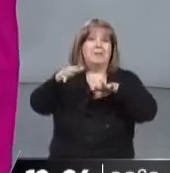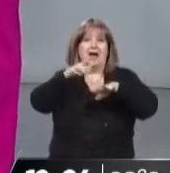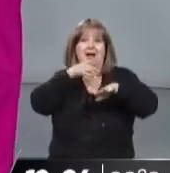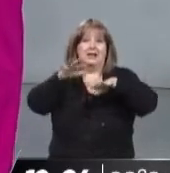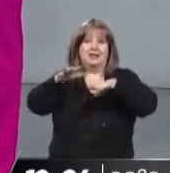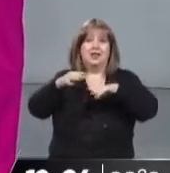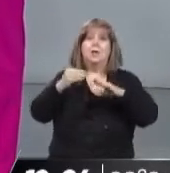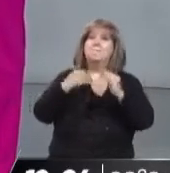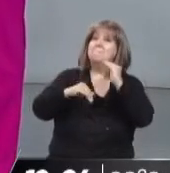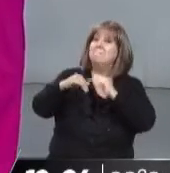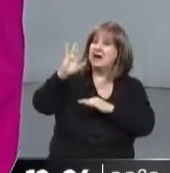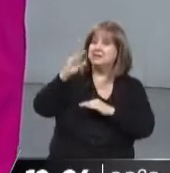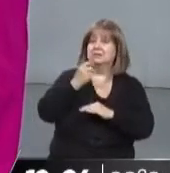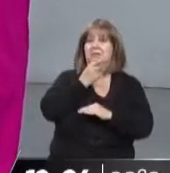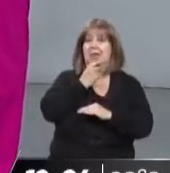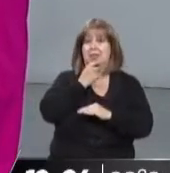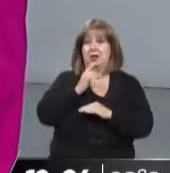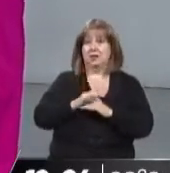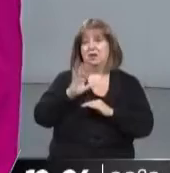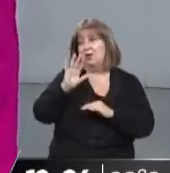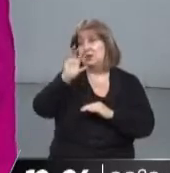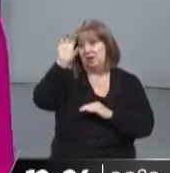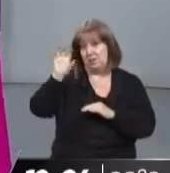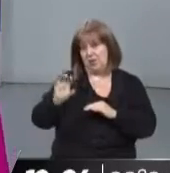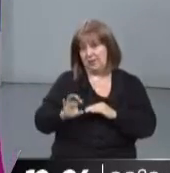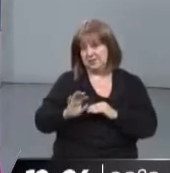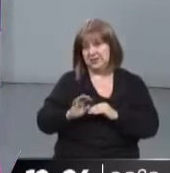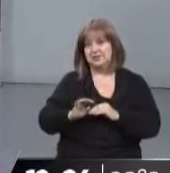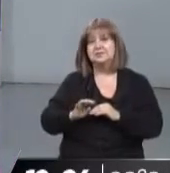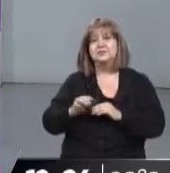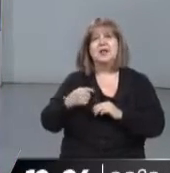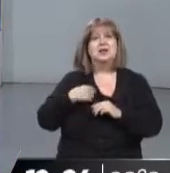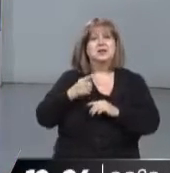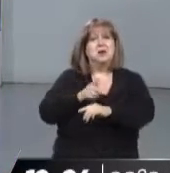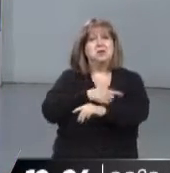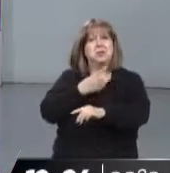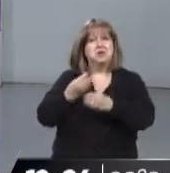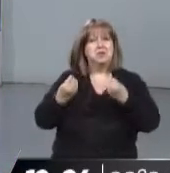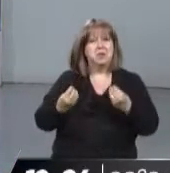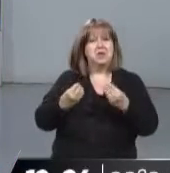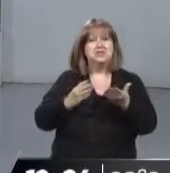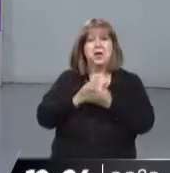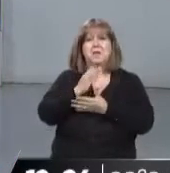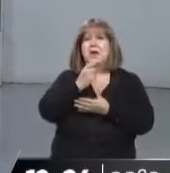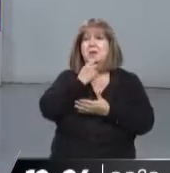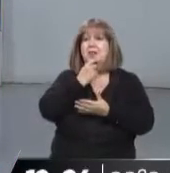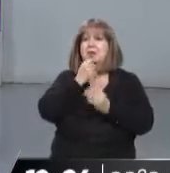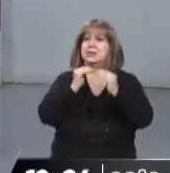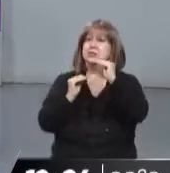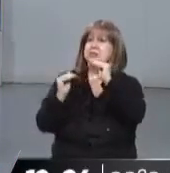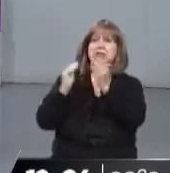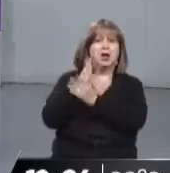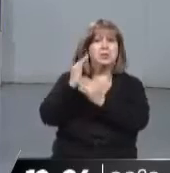claro. están más... Sí. Es la situación general del país. Y marca una tendencia a la cual no estábamos tan acostumbrados, que es Mendoza siempre unos puntitos por arriba. Por